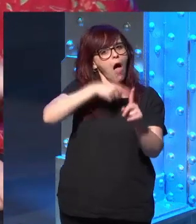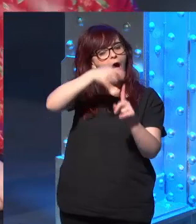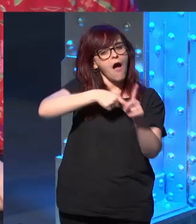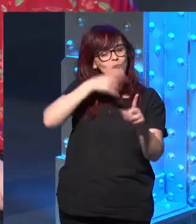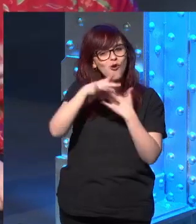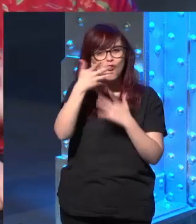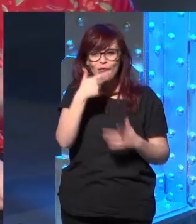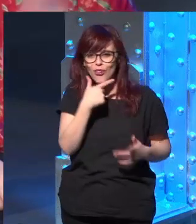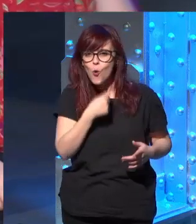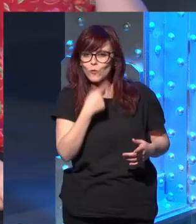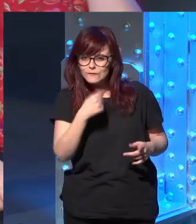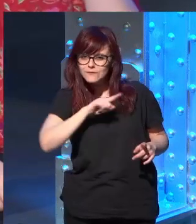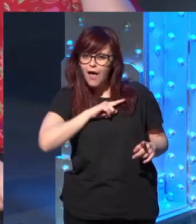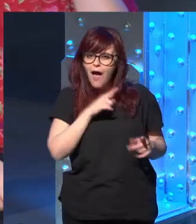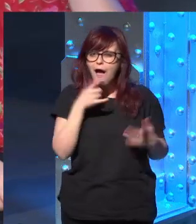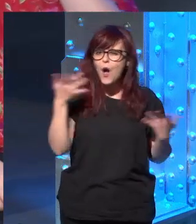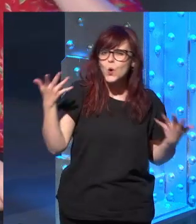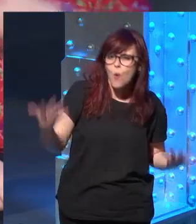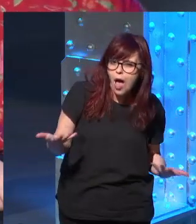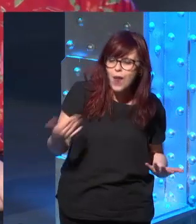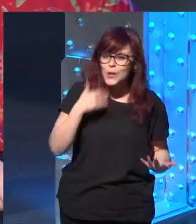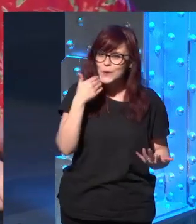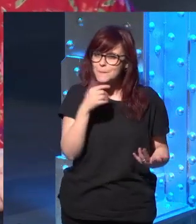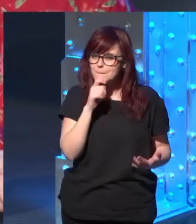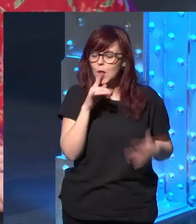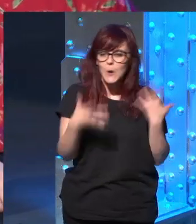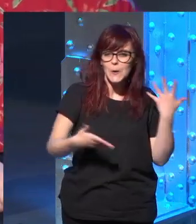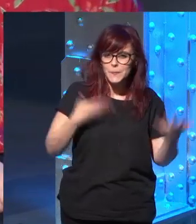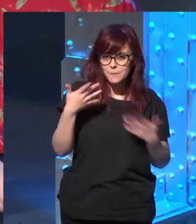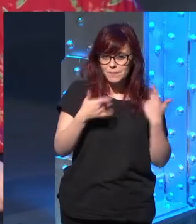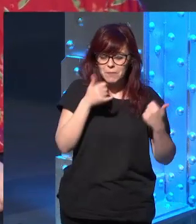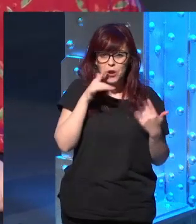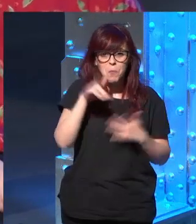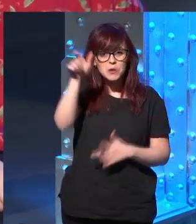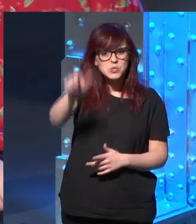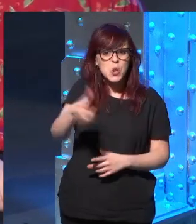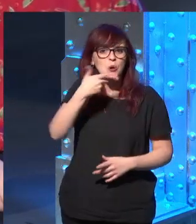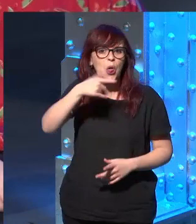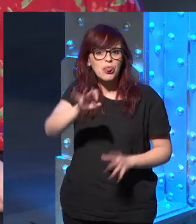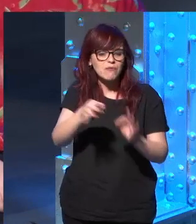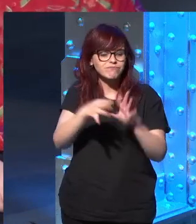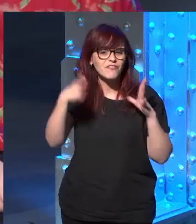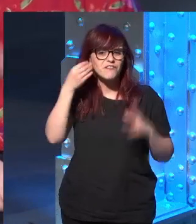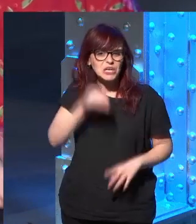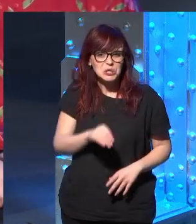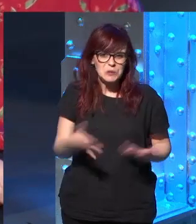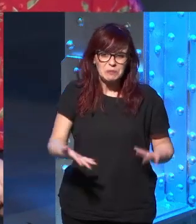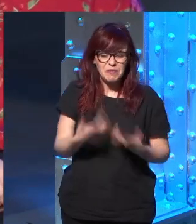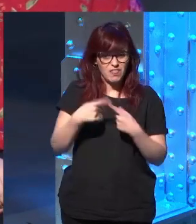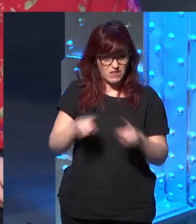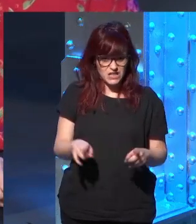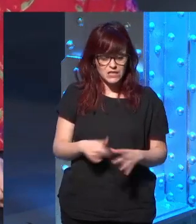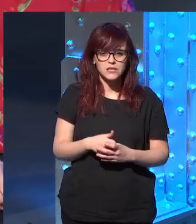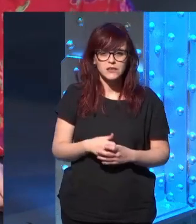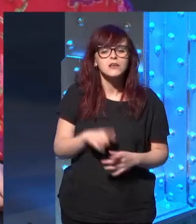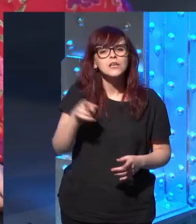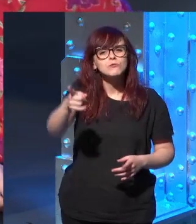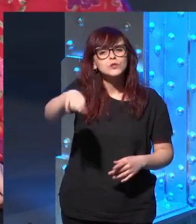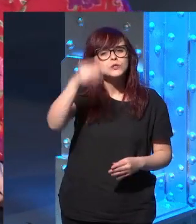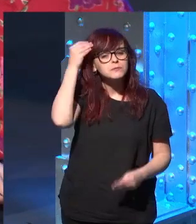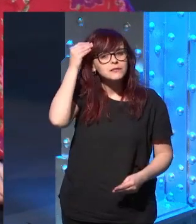que puede conocer más su gusto, etcétera, que de alguien a quien no conoce. Es la sensación que tengo. ¿Y estáis de